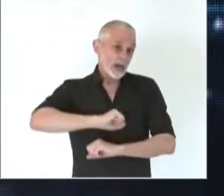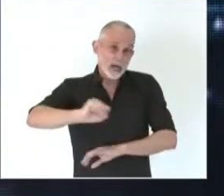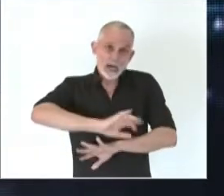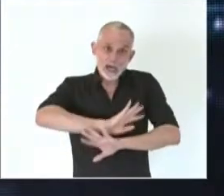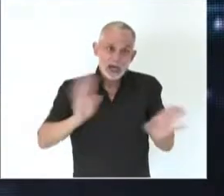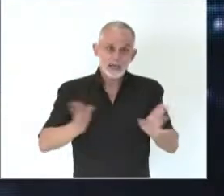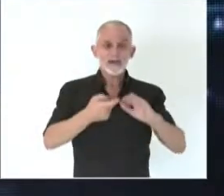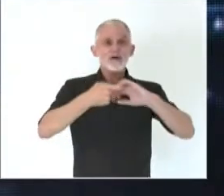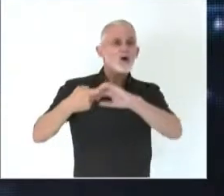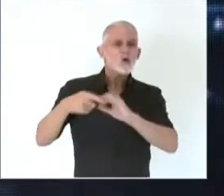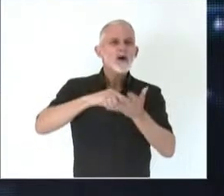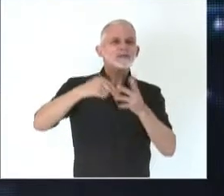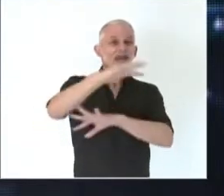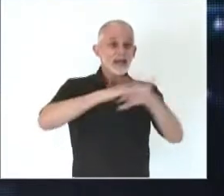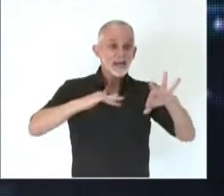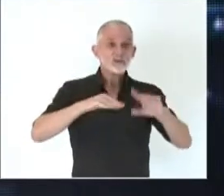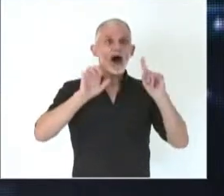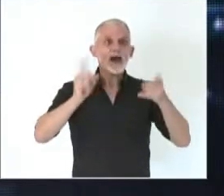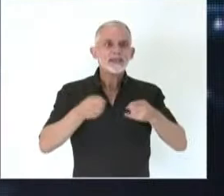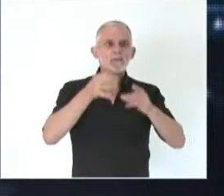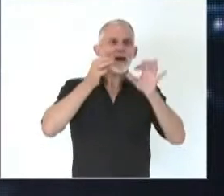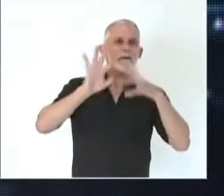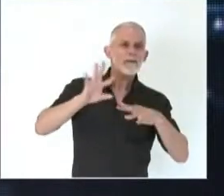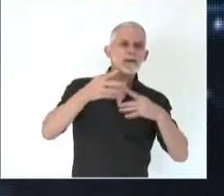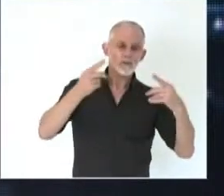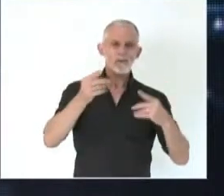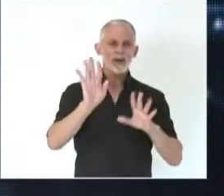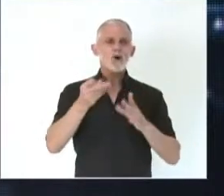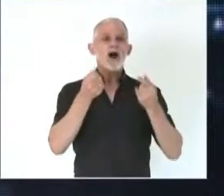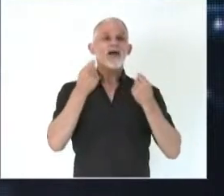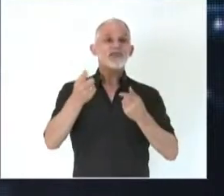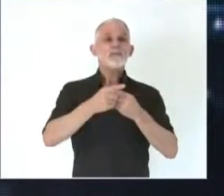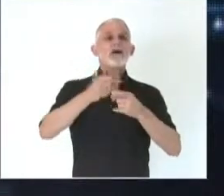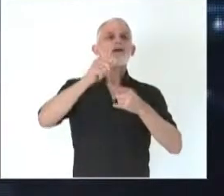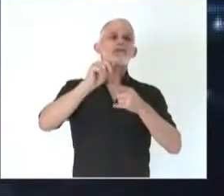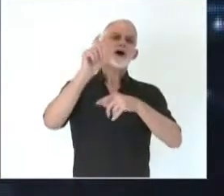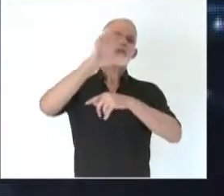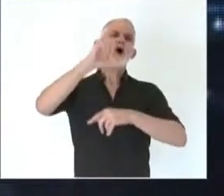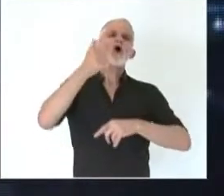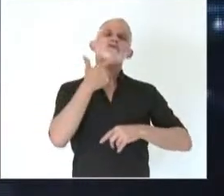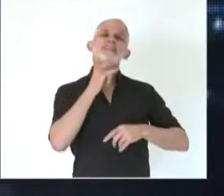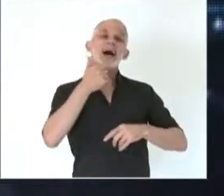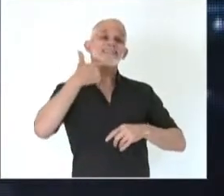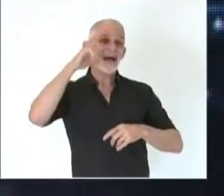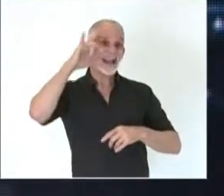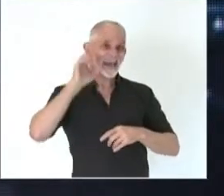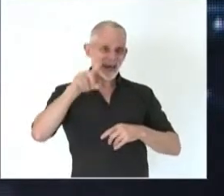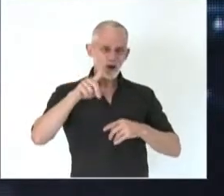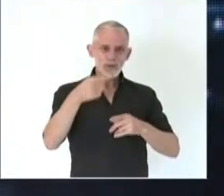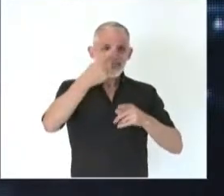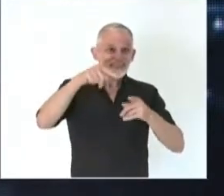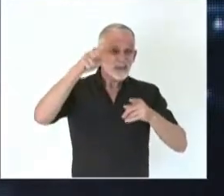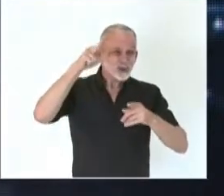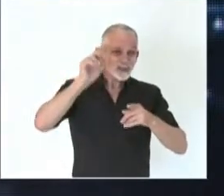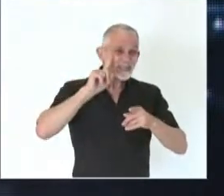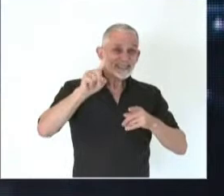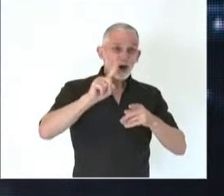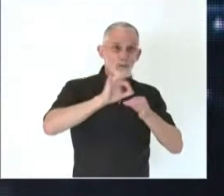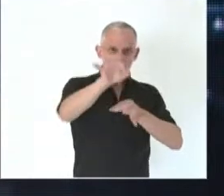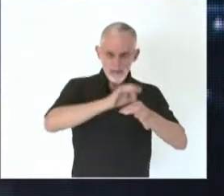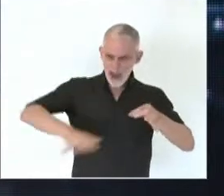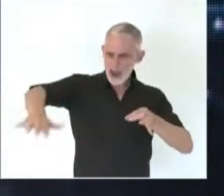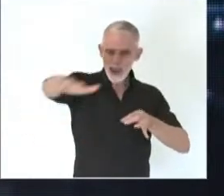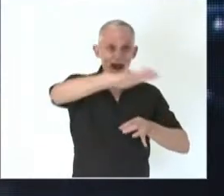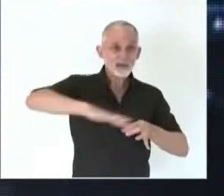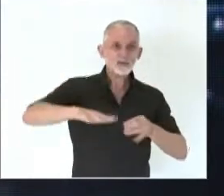de las grúas en la ciudad, y lo que fue la concesión de Costa Salguero. Un predio de 185.000 metros